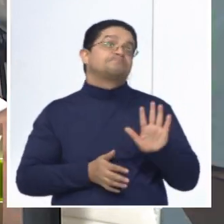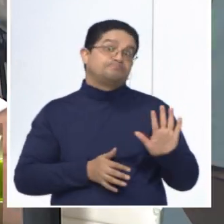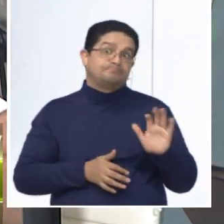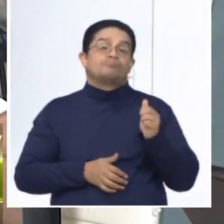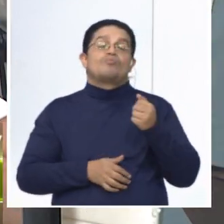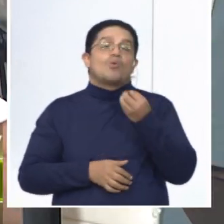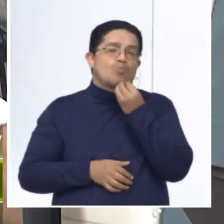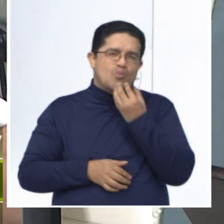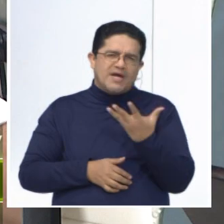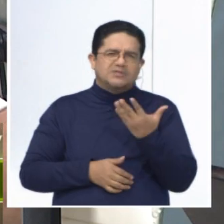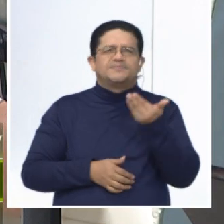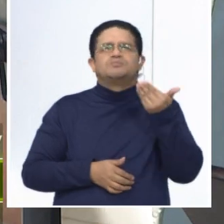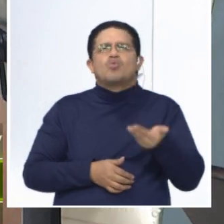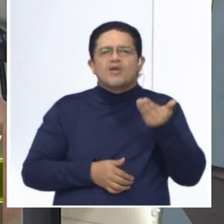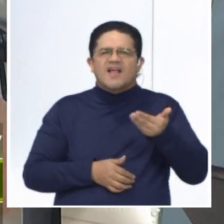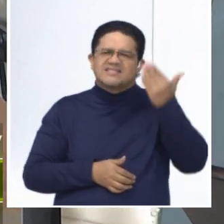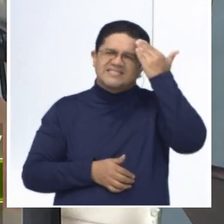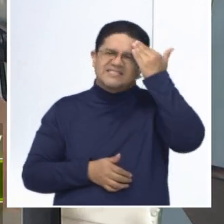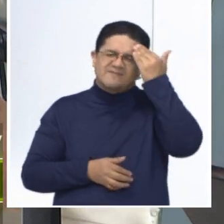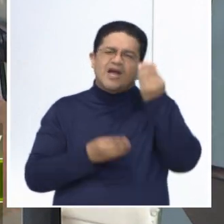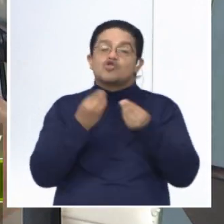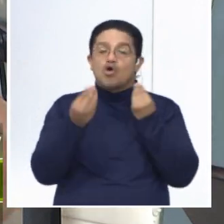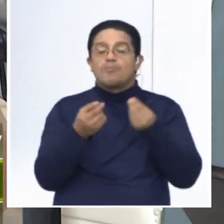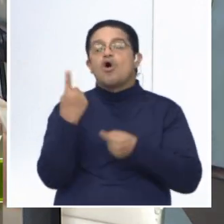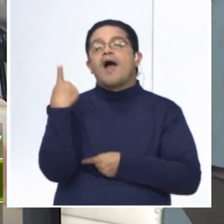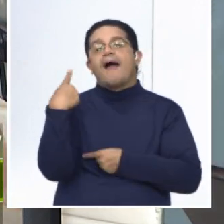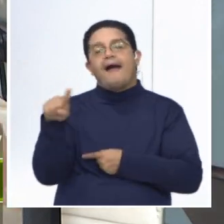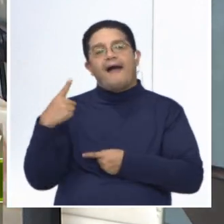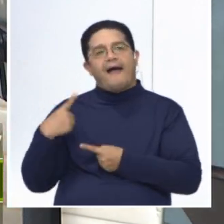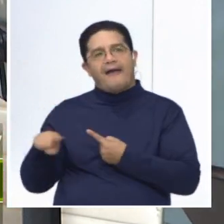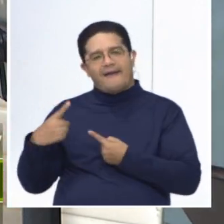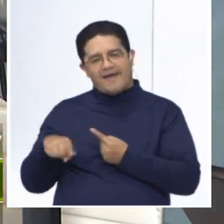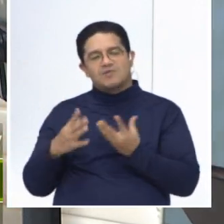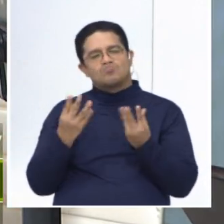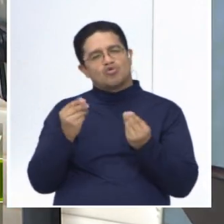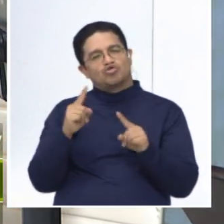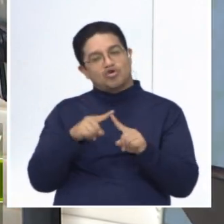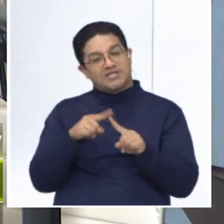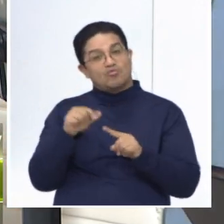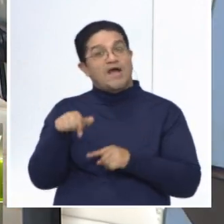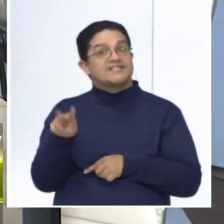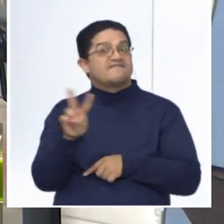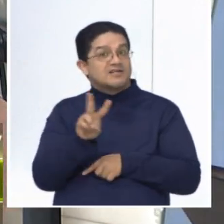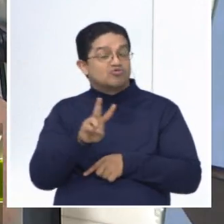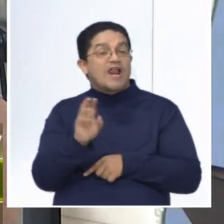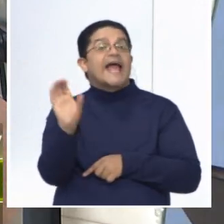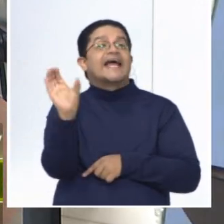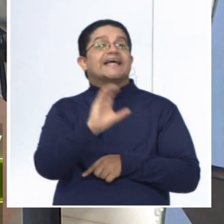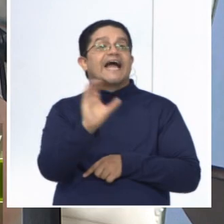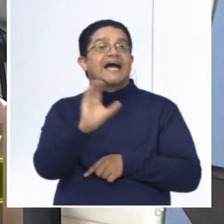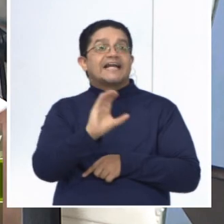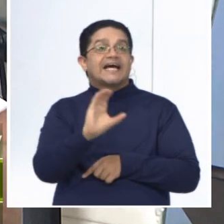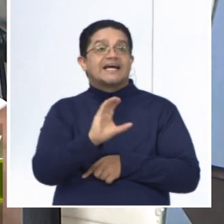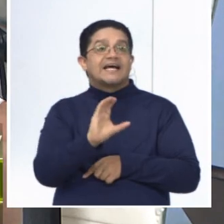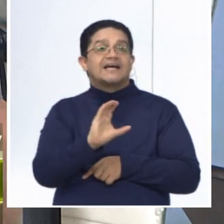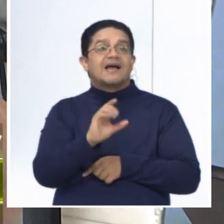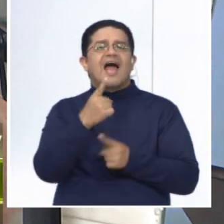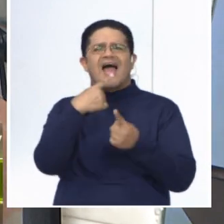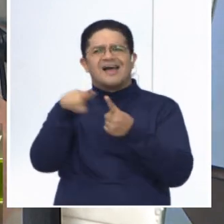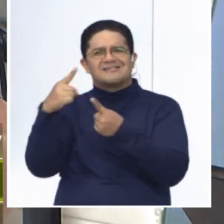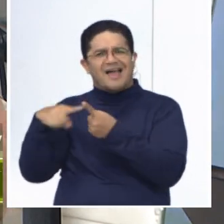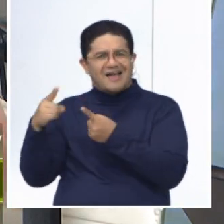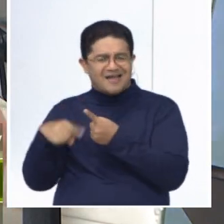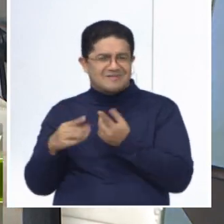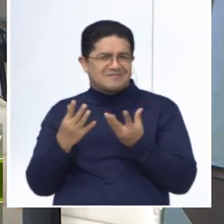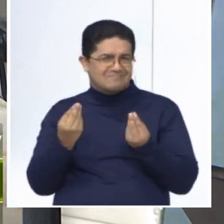cómo es un chipo. Fíjate, hay varios tipos de chipos en el mundo, en Venezuela y en Caracas, el Pastronginus geniculata es el que está